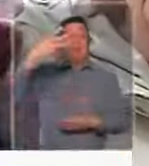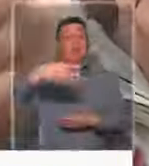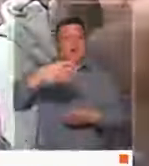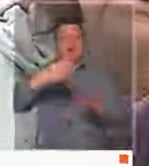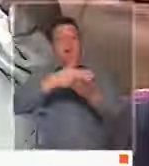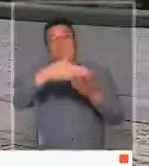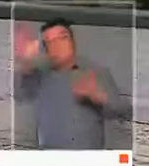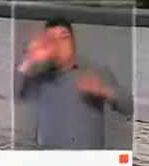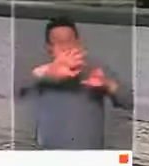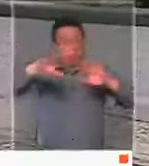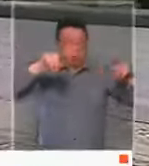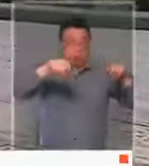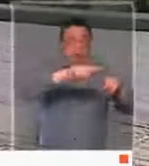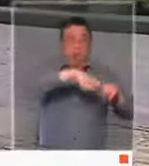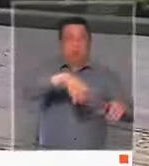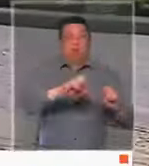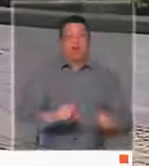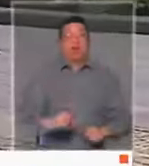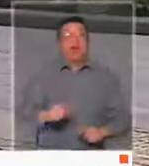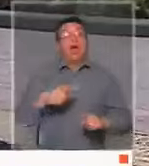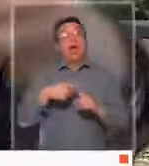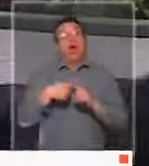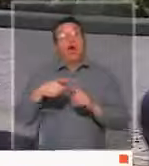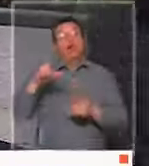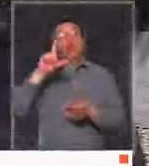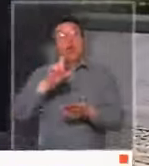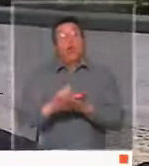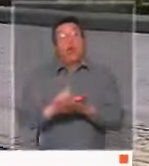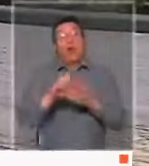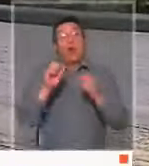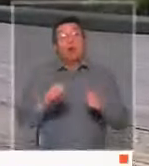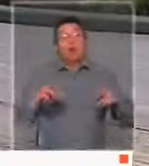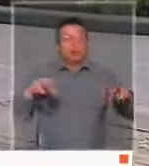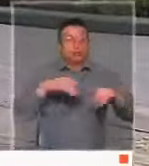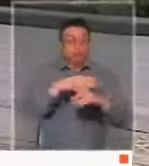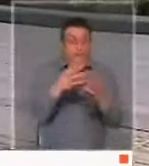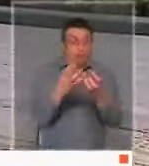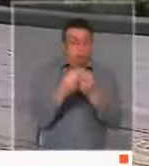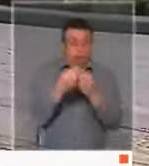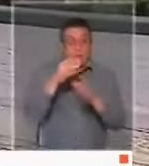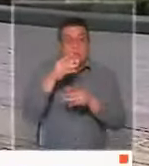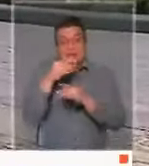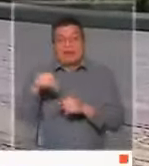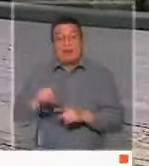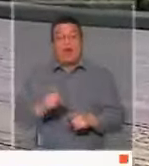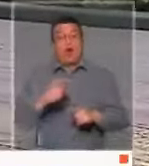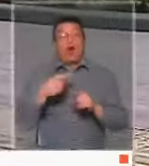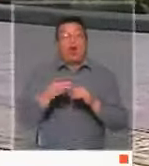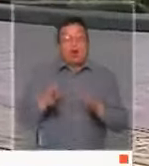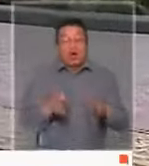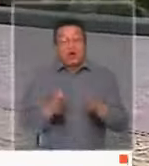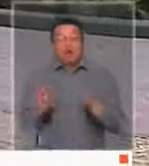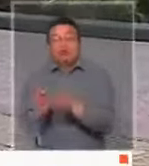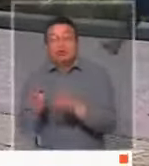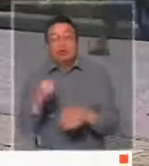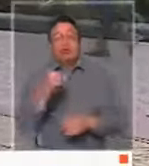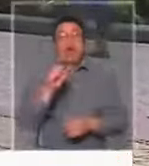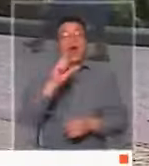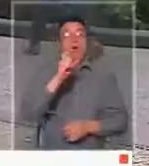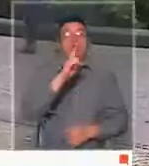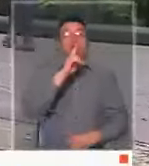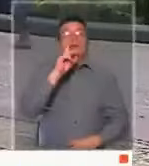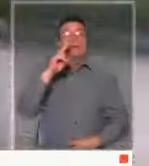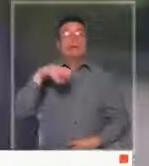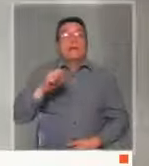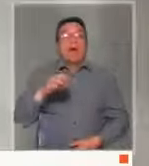corremos para el otro lado. Quizá en algún otro lugar que no sea, por ejemplo, tan concurrido como Plaza de Armas. Quizá a lo mejor una calle alternativa, por ejemplo, como Agustinas, Morandé, puede